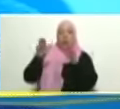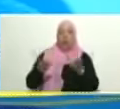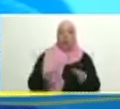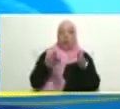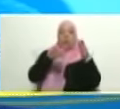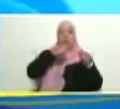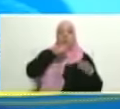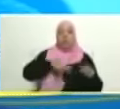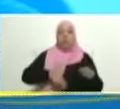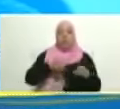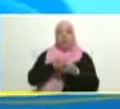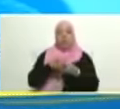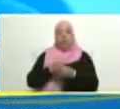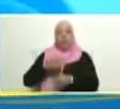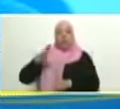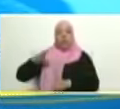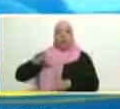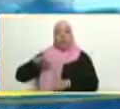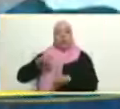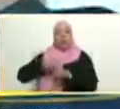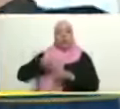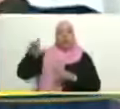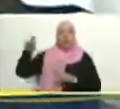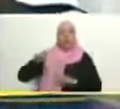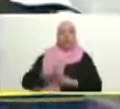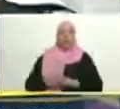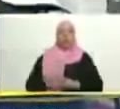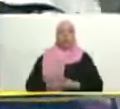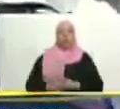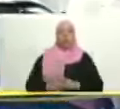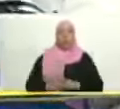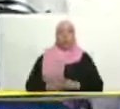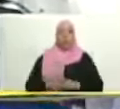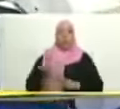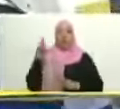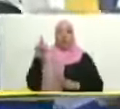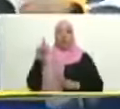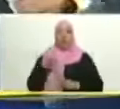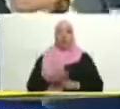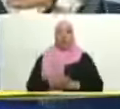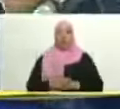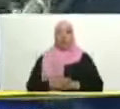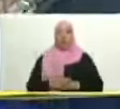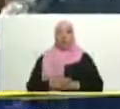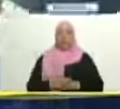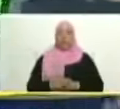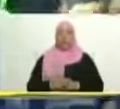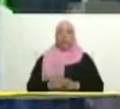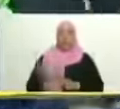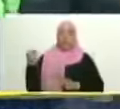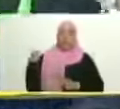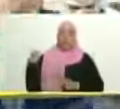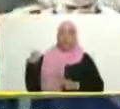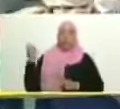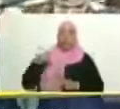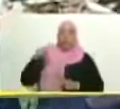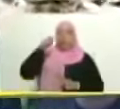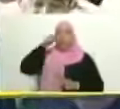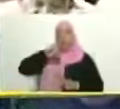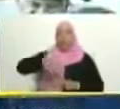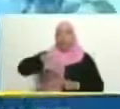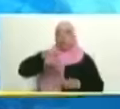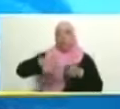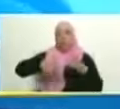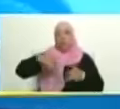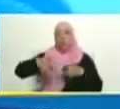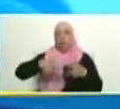del 6CPC en San Agustín del Sur. En segundo lugar, me dicen la necesidad de